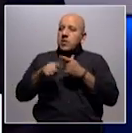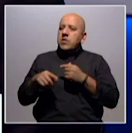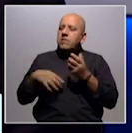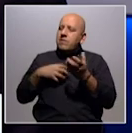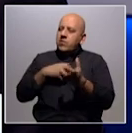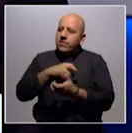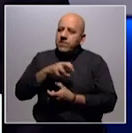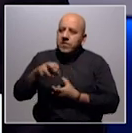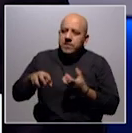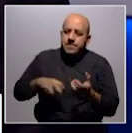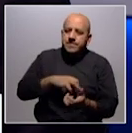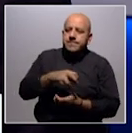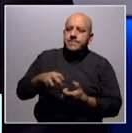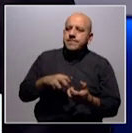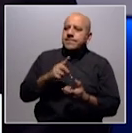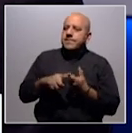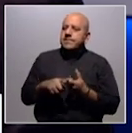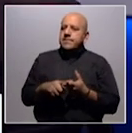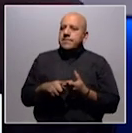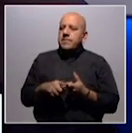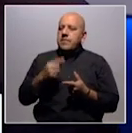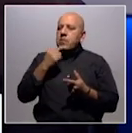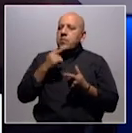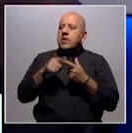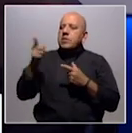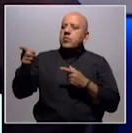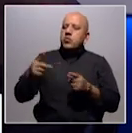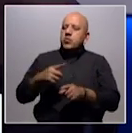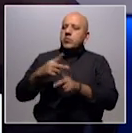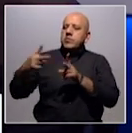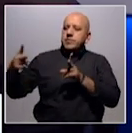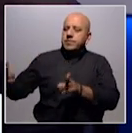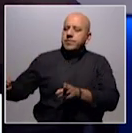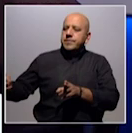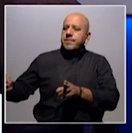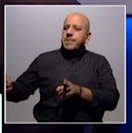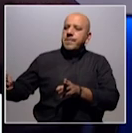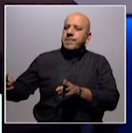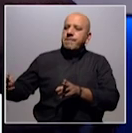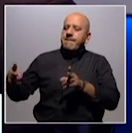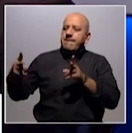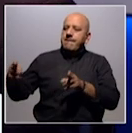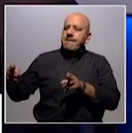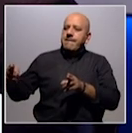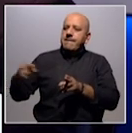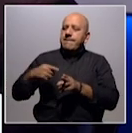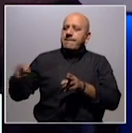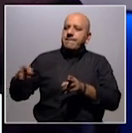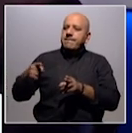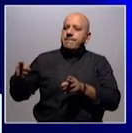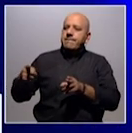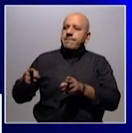conflictivo por ejemplo el periodo de d germán